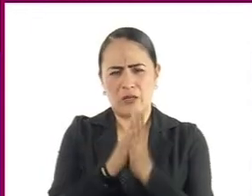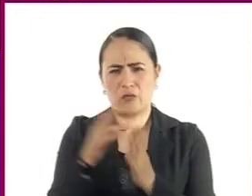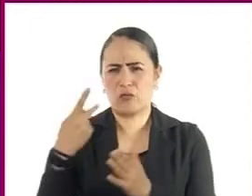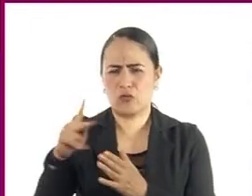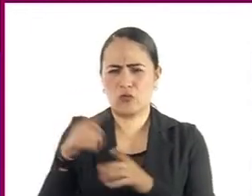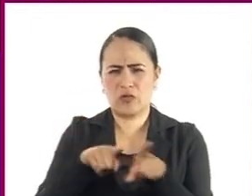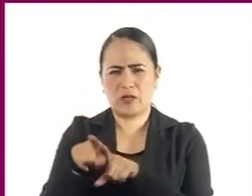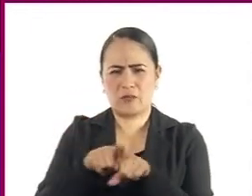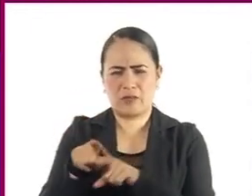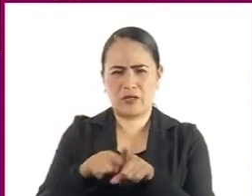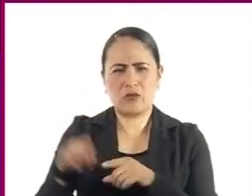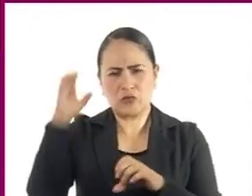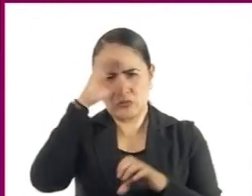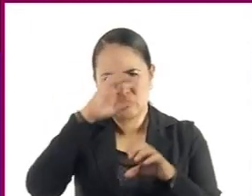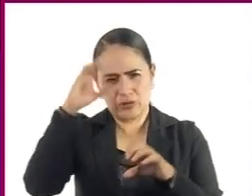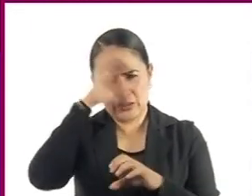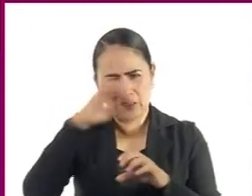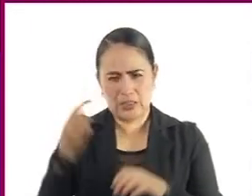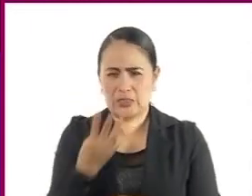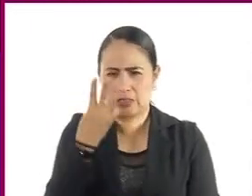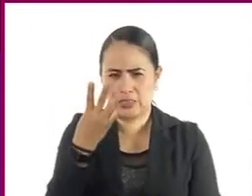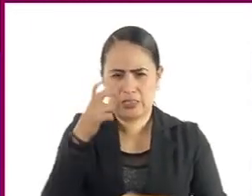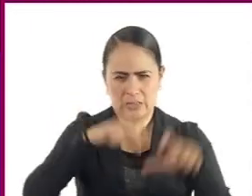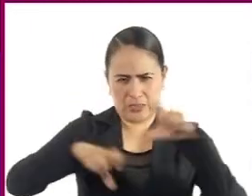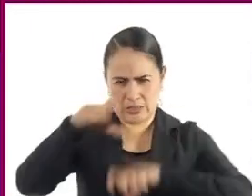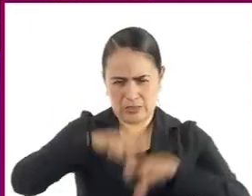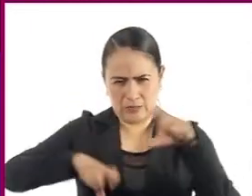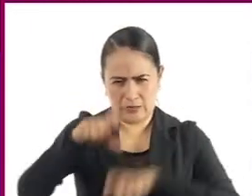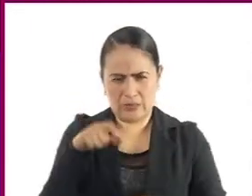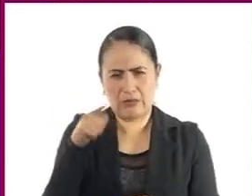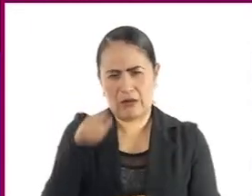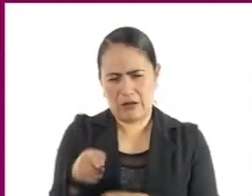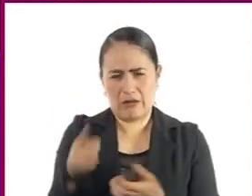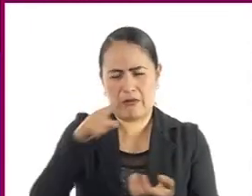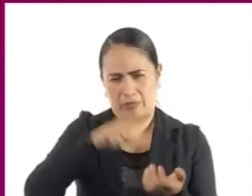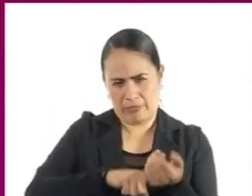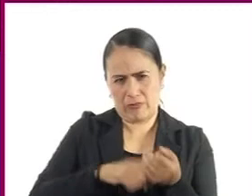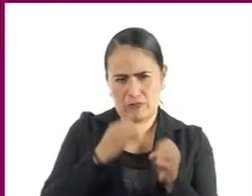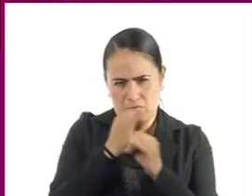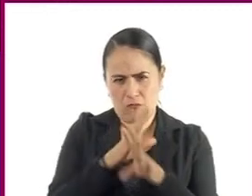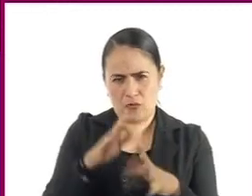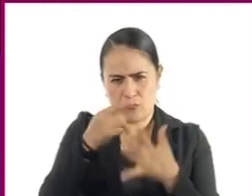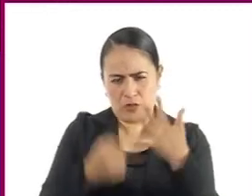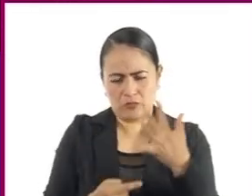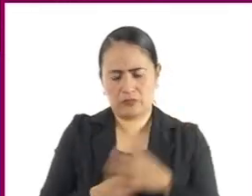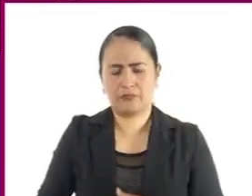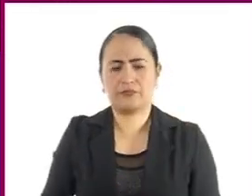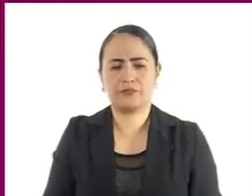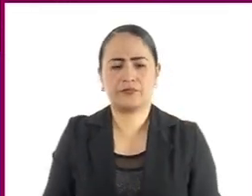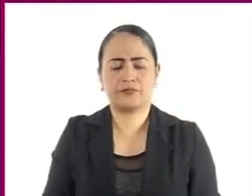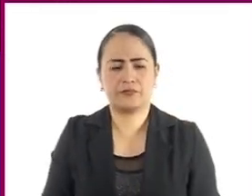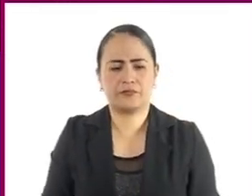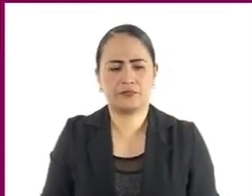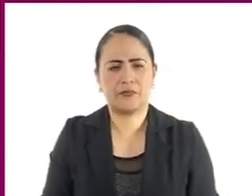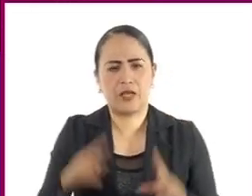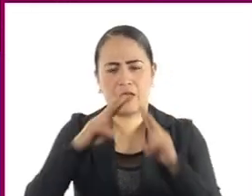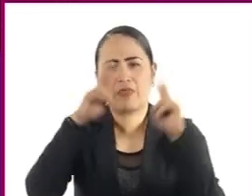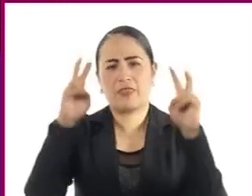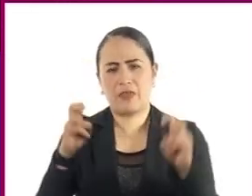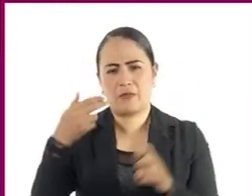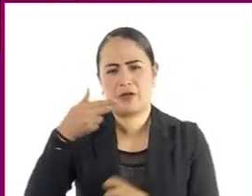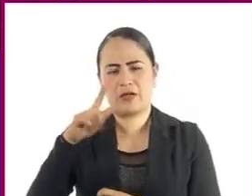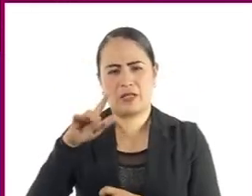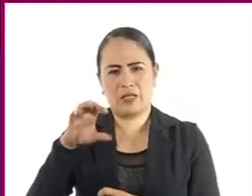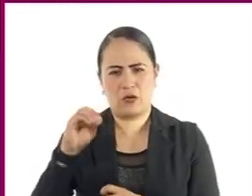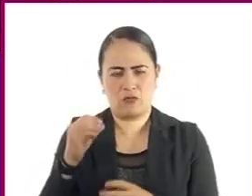de Ciencias 3 Química y ahí encontrarás, bueno, pues la información con referente a lo que me